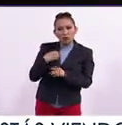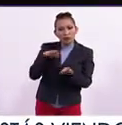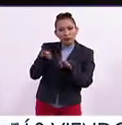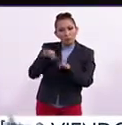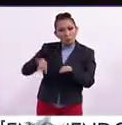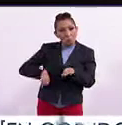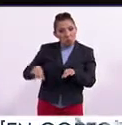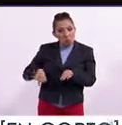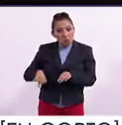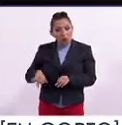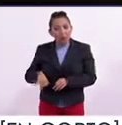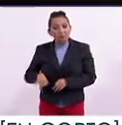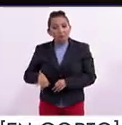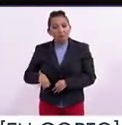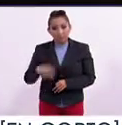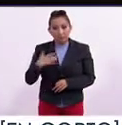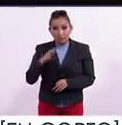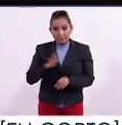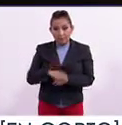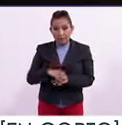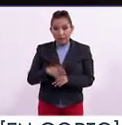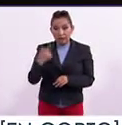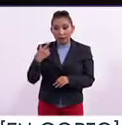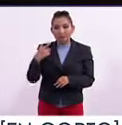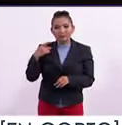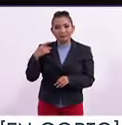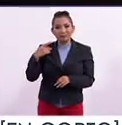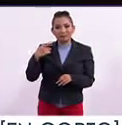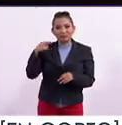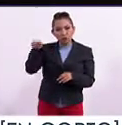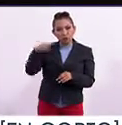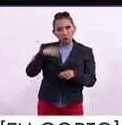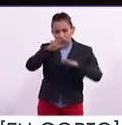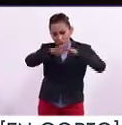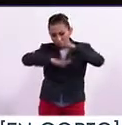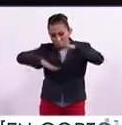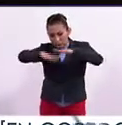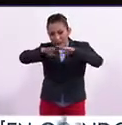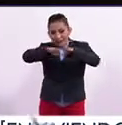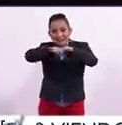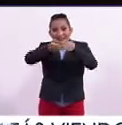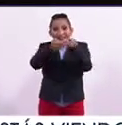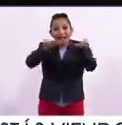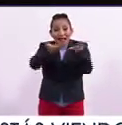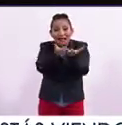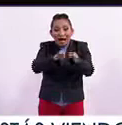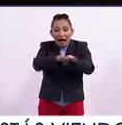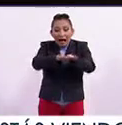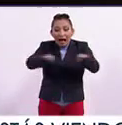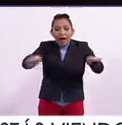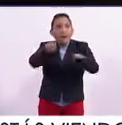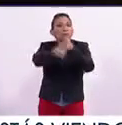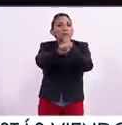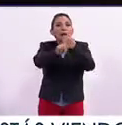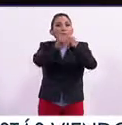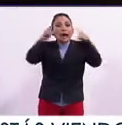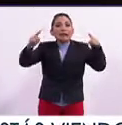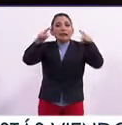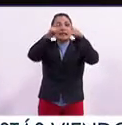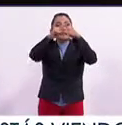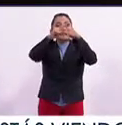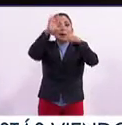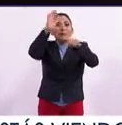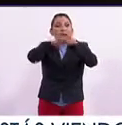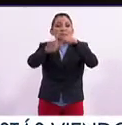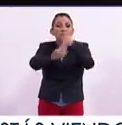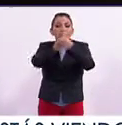que principalmente es un trabajo en el subsuelo, porque el problema de la catedral es mucho más un problema de